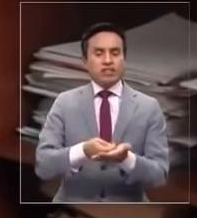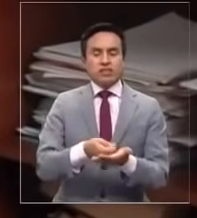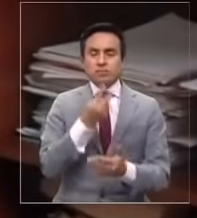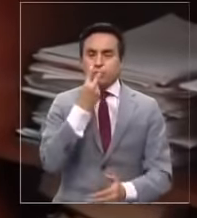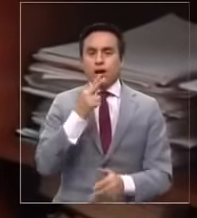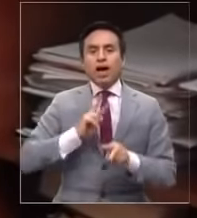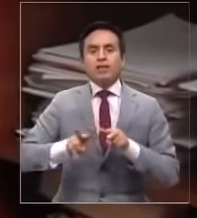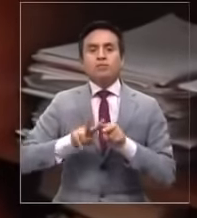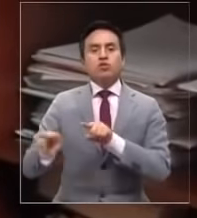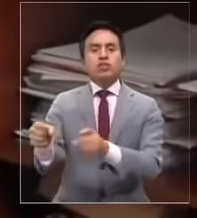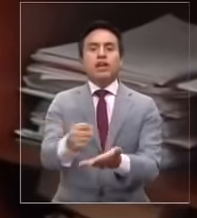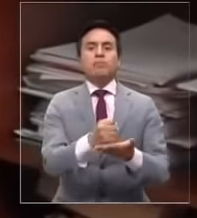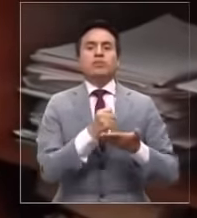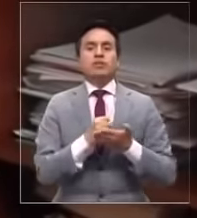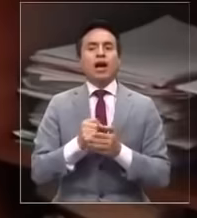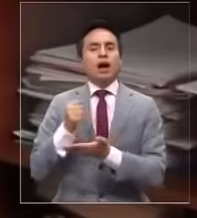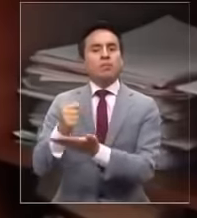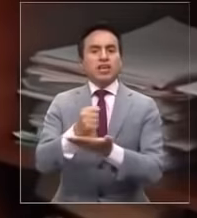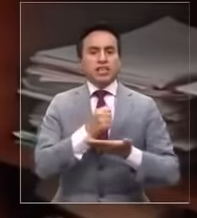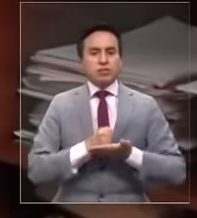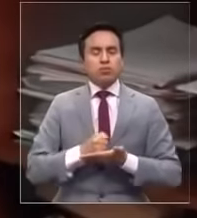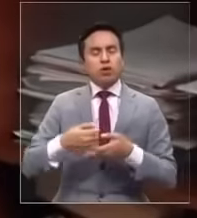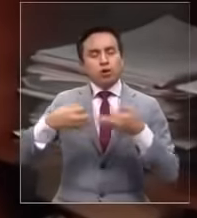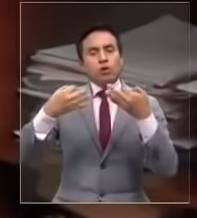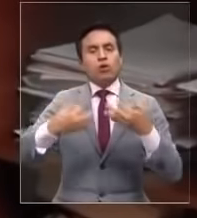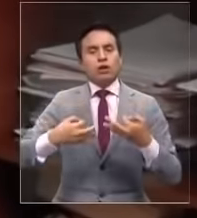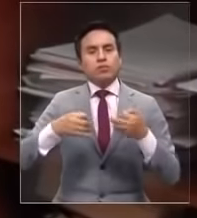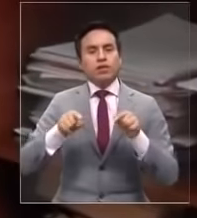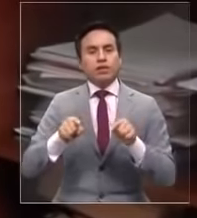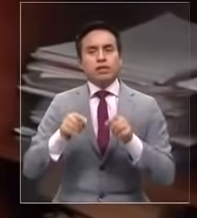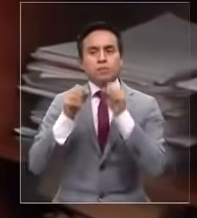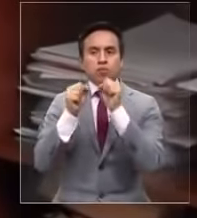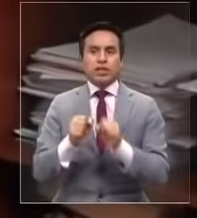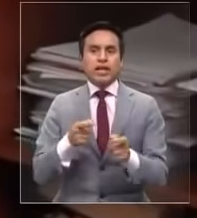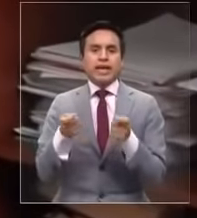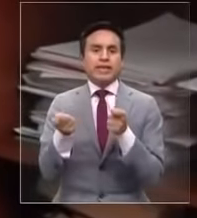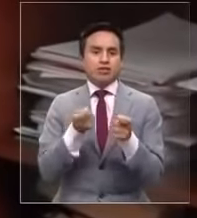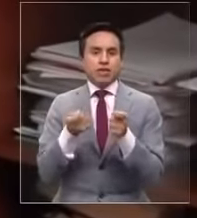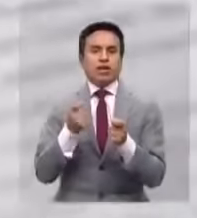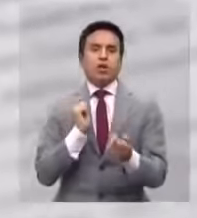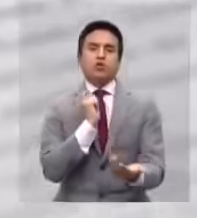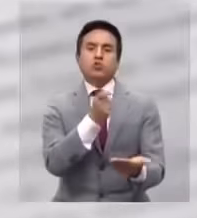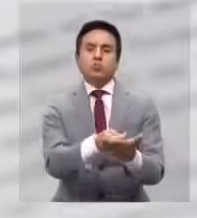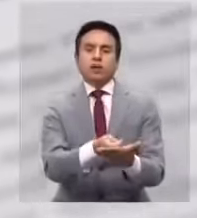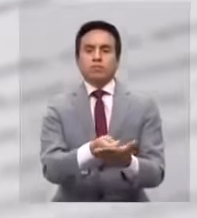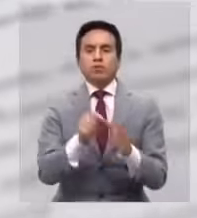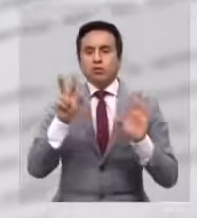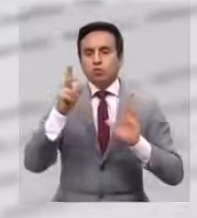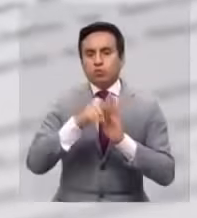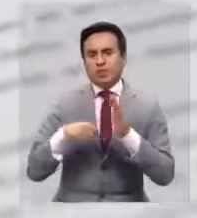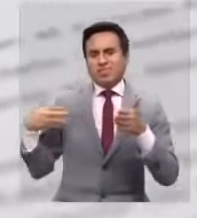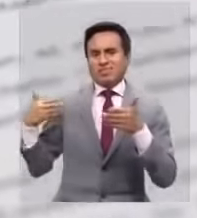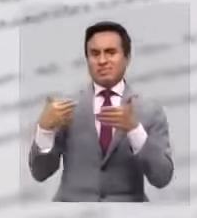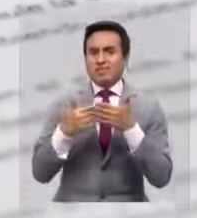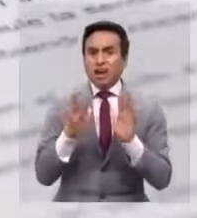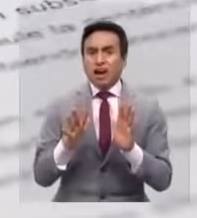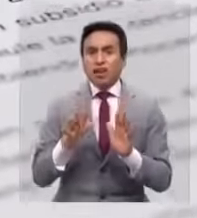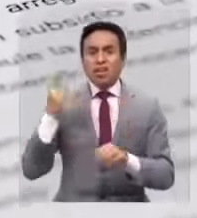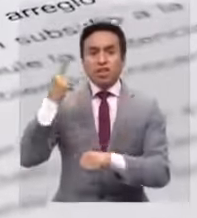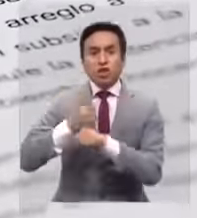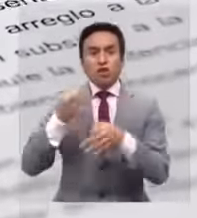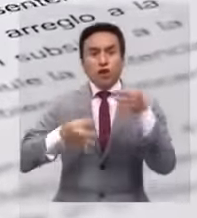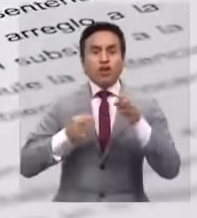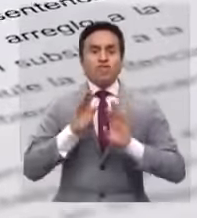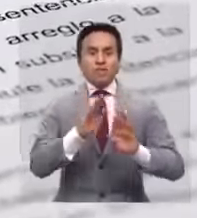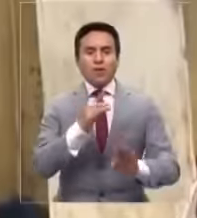encontramos realizando los trámites administrativos correspondientes para poder gestionar su pago. 8 meses han pasado desde que se dictó el